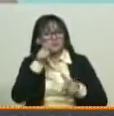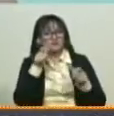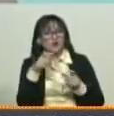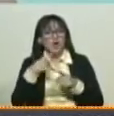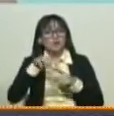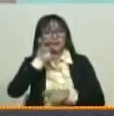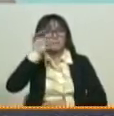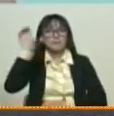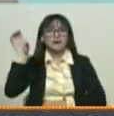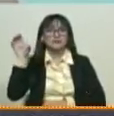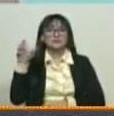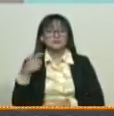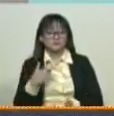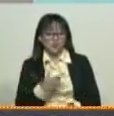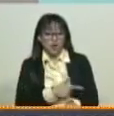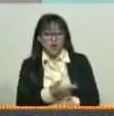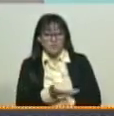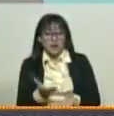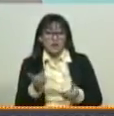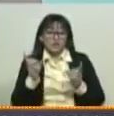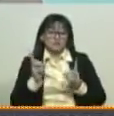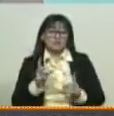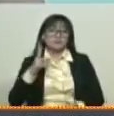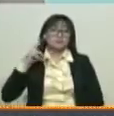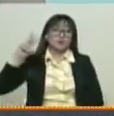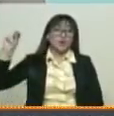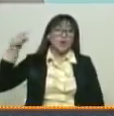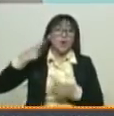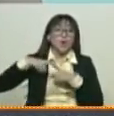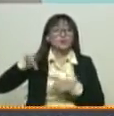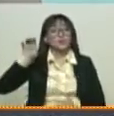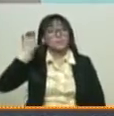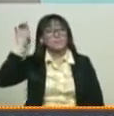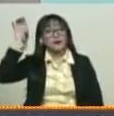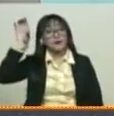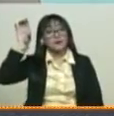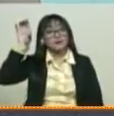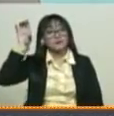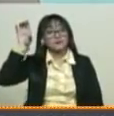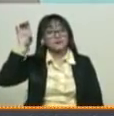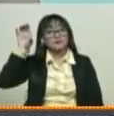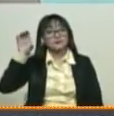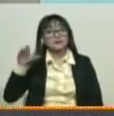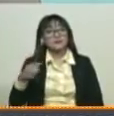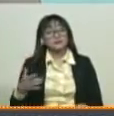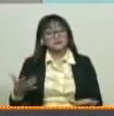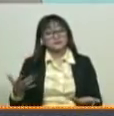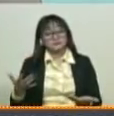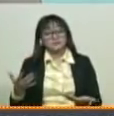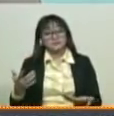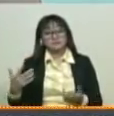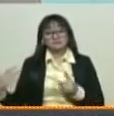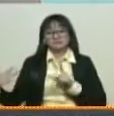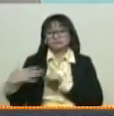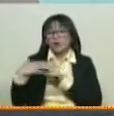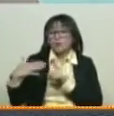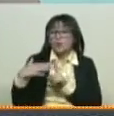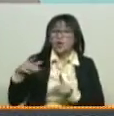hermanos nuestros que han decidido irse a otros países, pues son víctimas